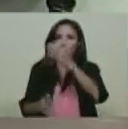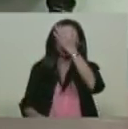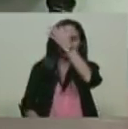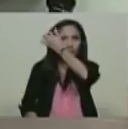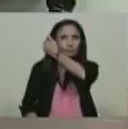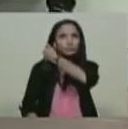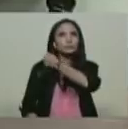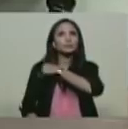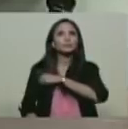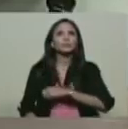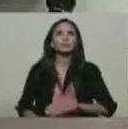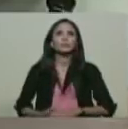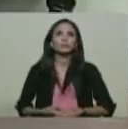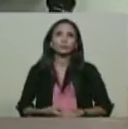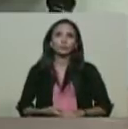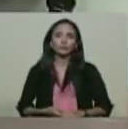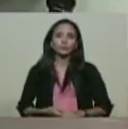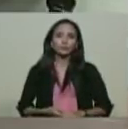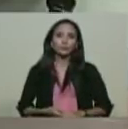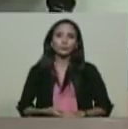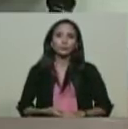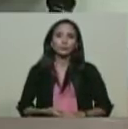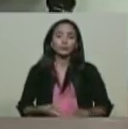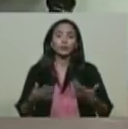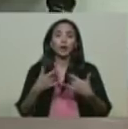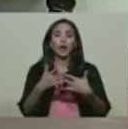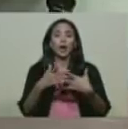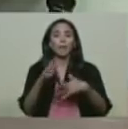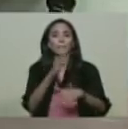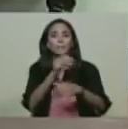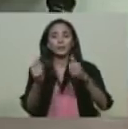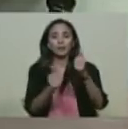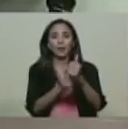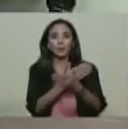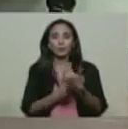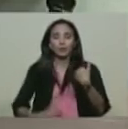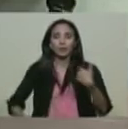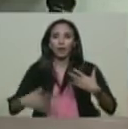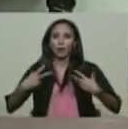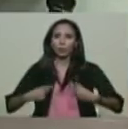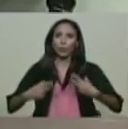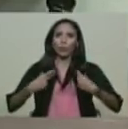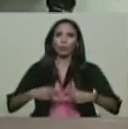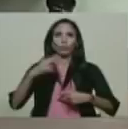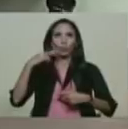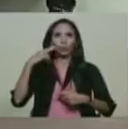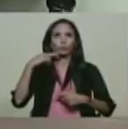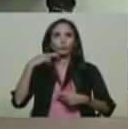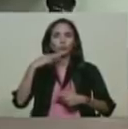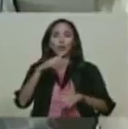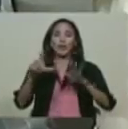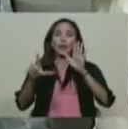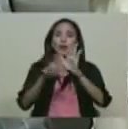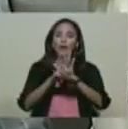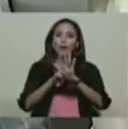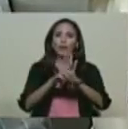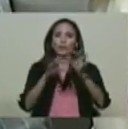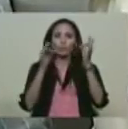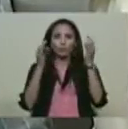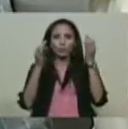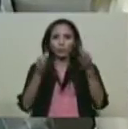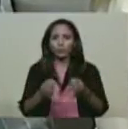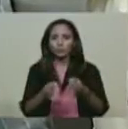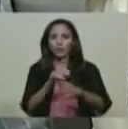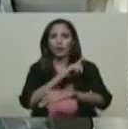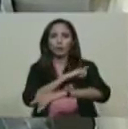Compañero vicepresidente del socialismo territorial, Aristóbulo. La ley viene a fortalecer el